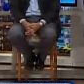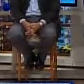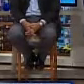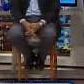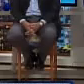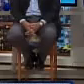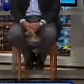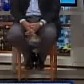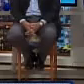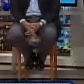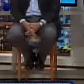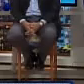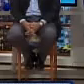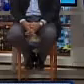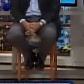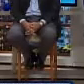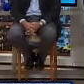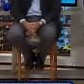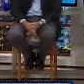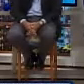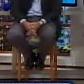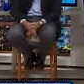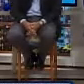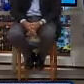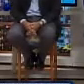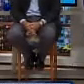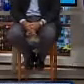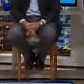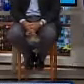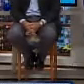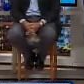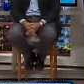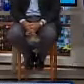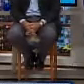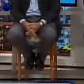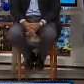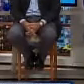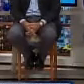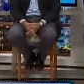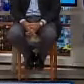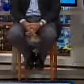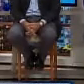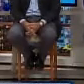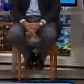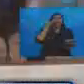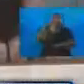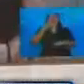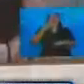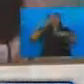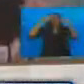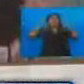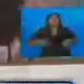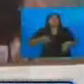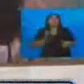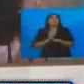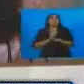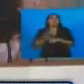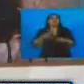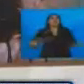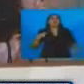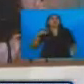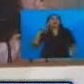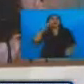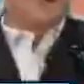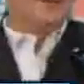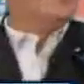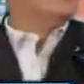diputado Damián Rojo, de los escépticos del poder. Está absolutamente escéptico. Está muy bien de la memoria,